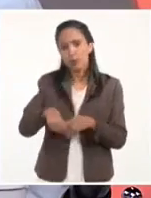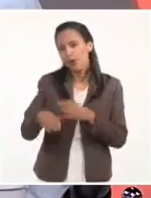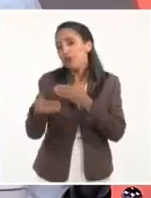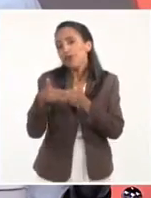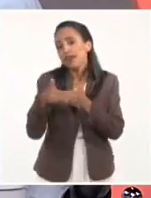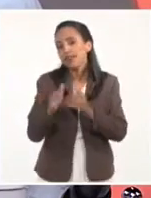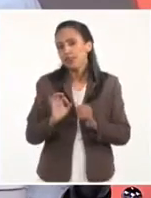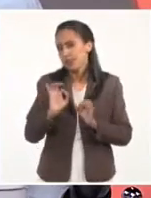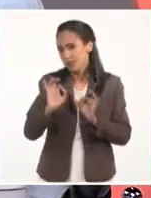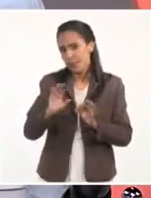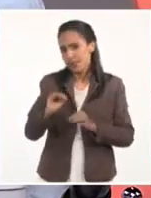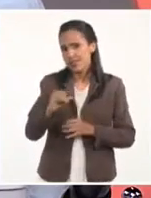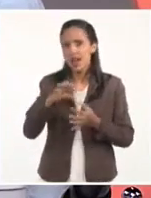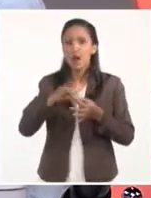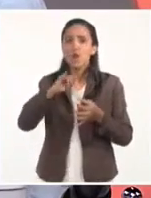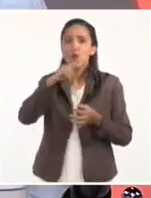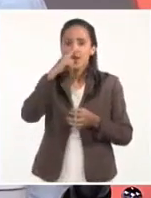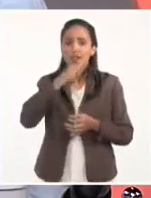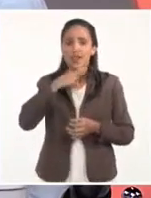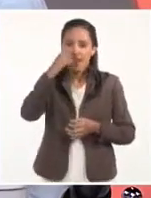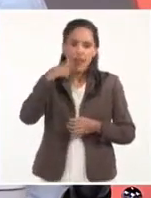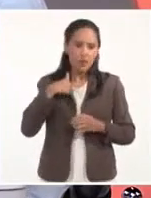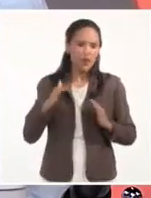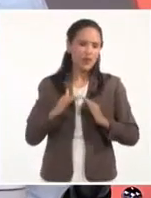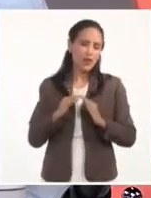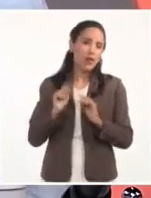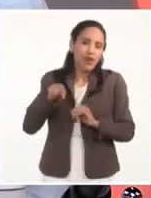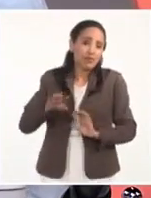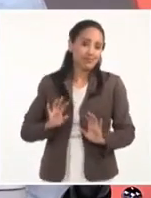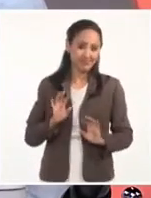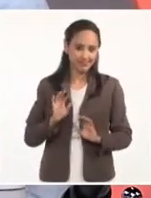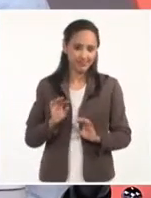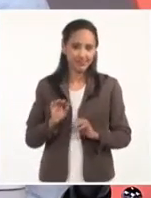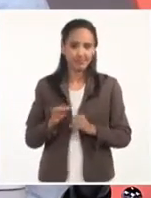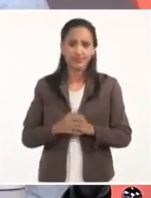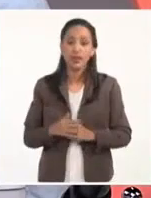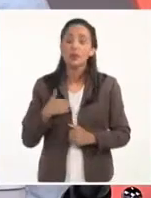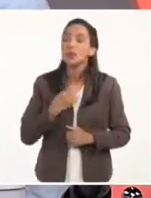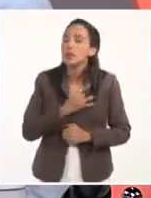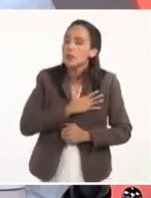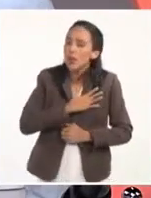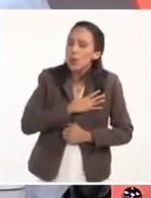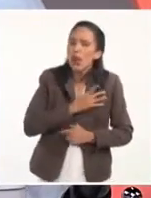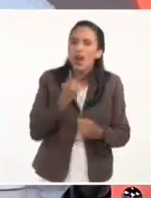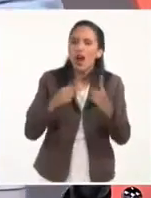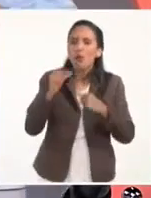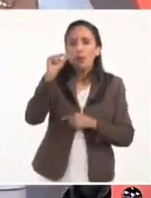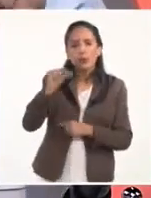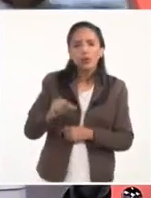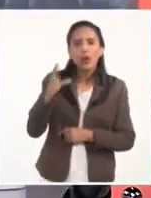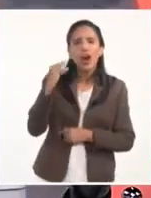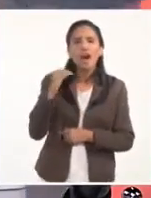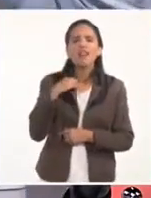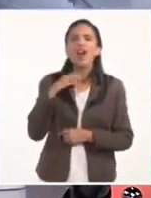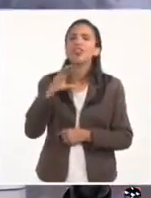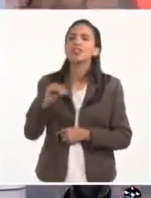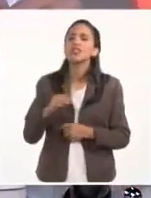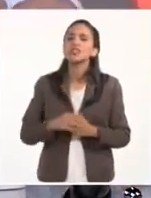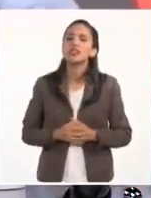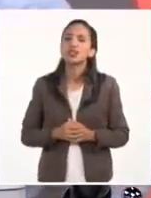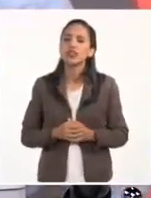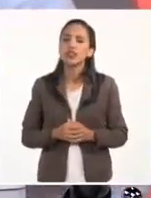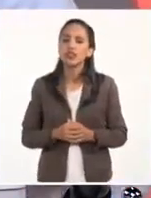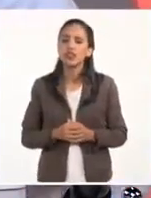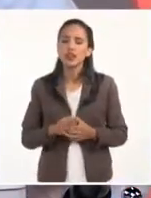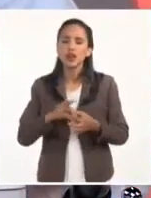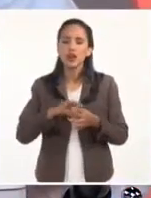y te voy a decir hoy que si yo soy abogada y me duele cuando algunas personas hablan dicen o el agua no es una